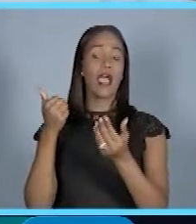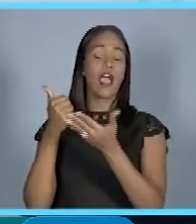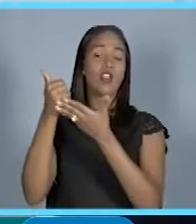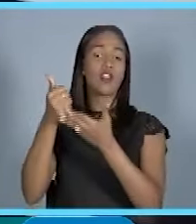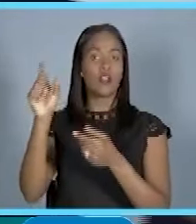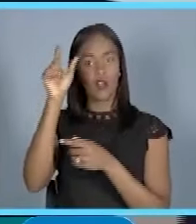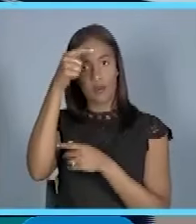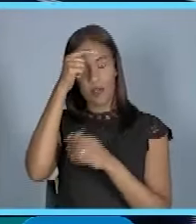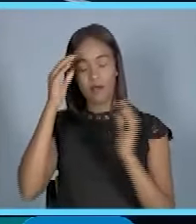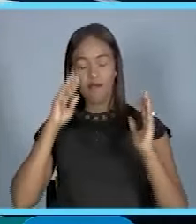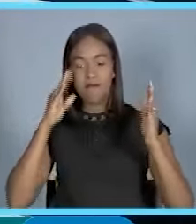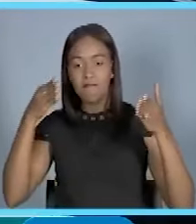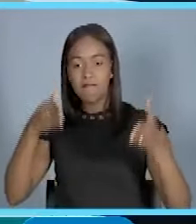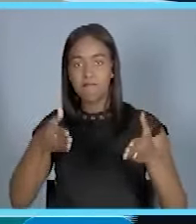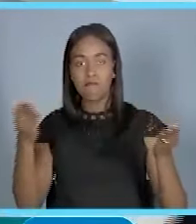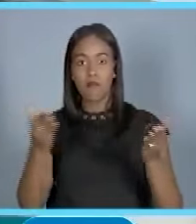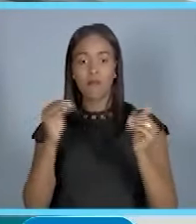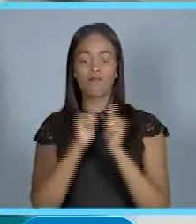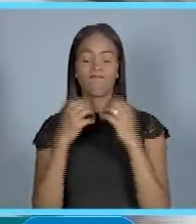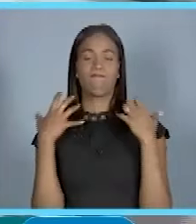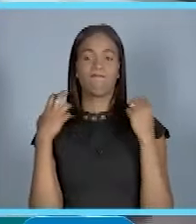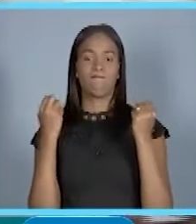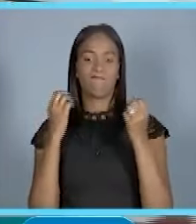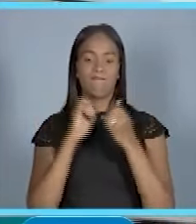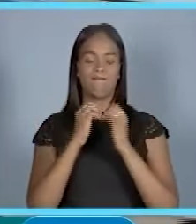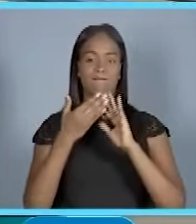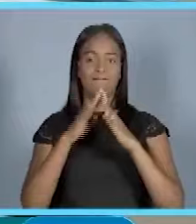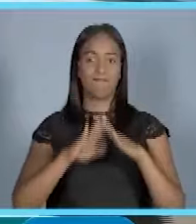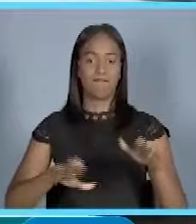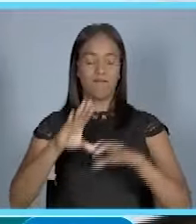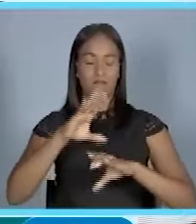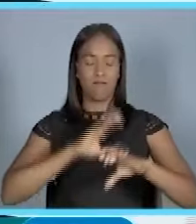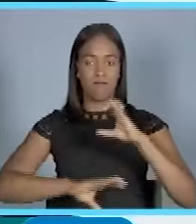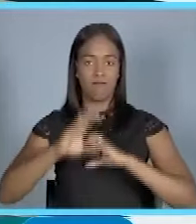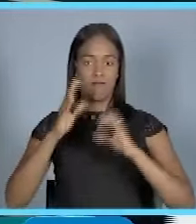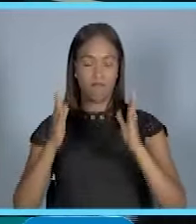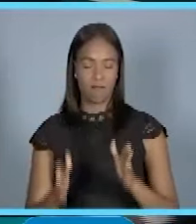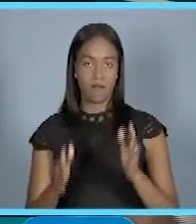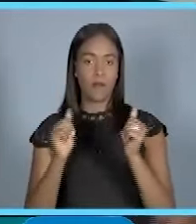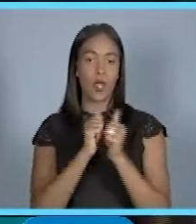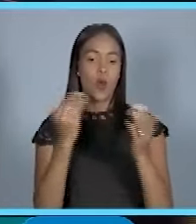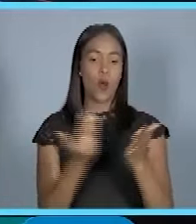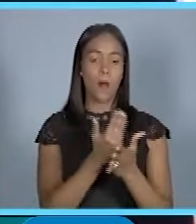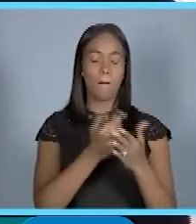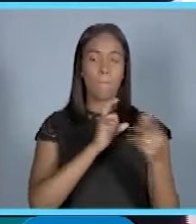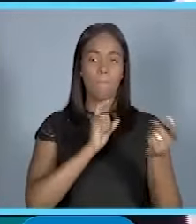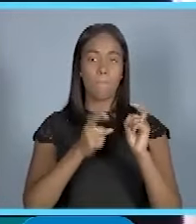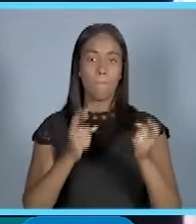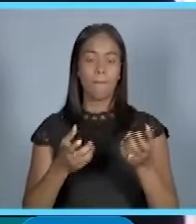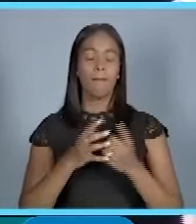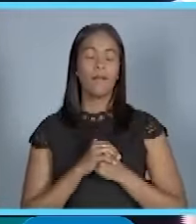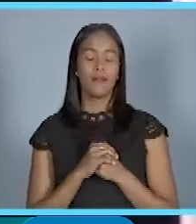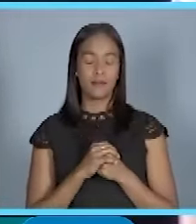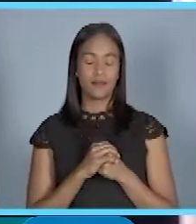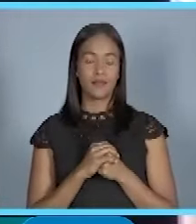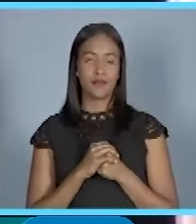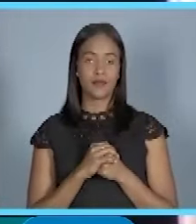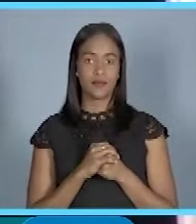gobierno, enfocándose en fortalecer la comunidad científica y la innovación.